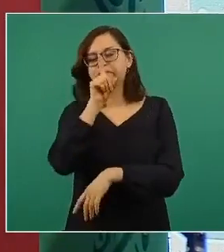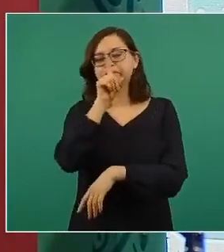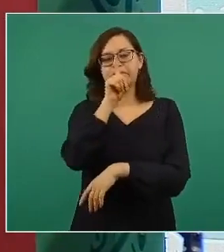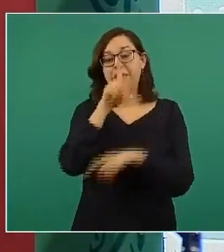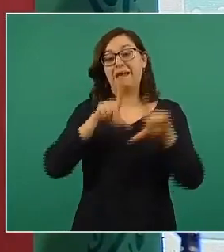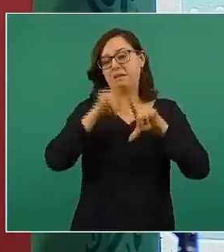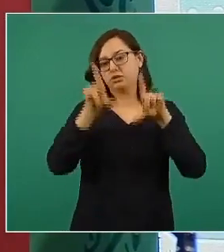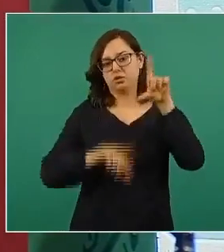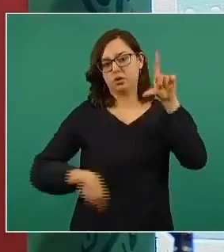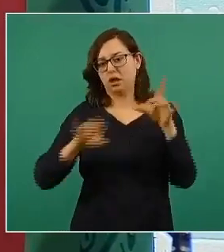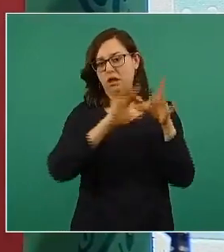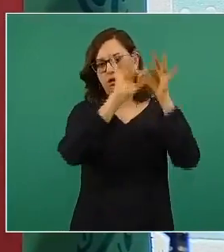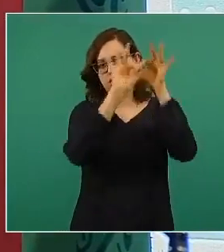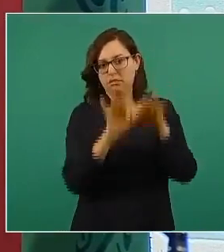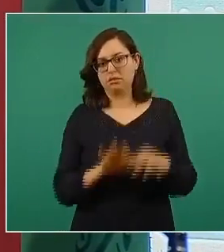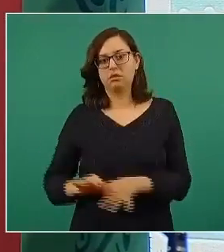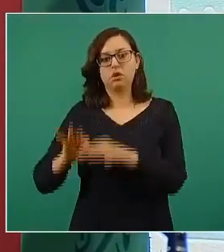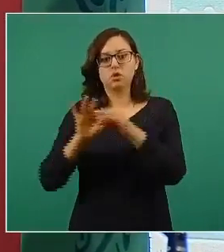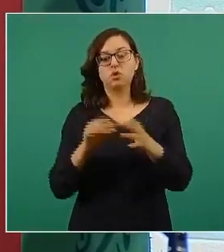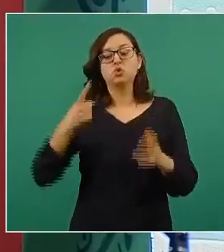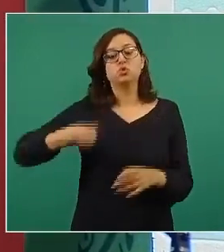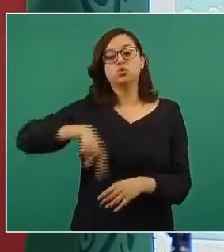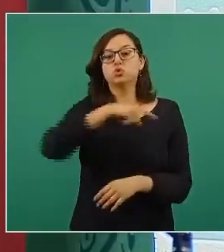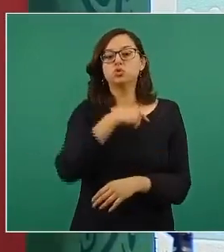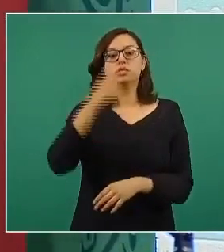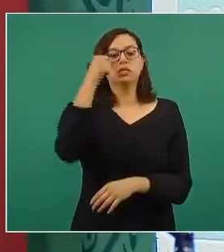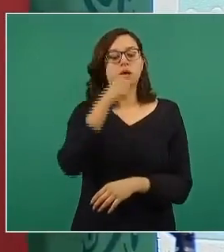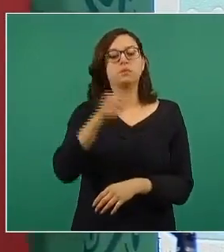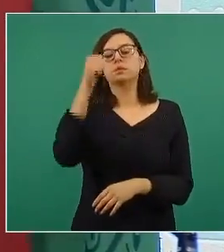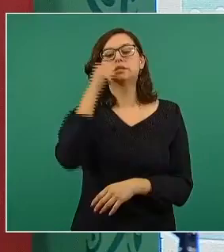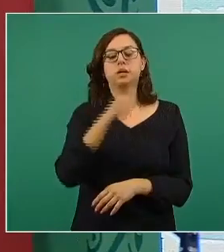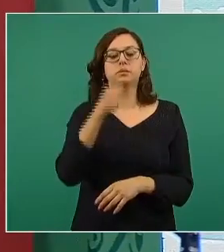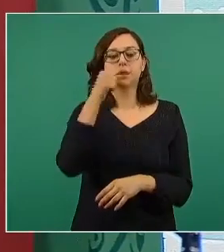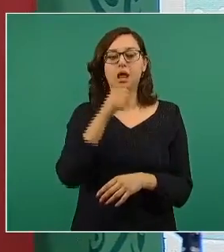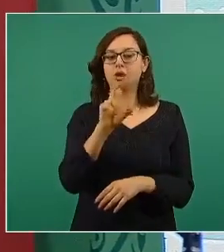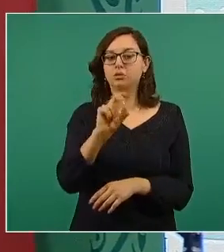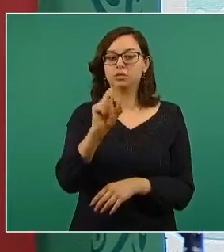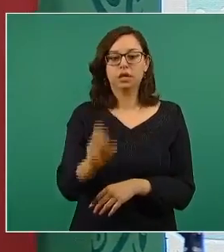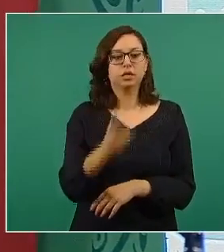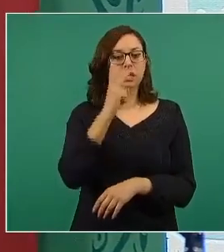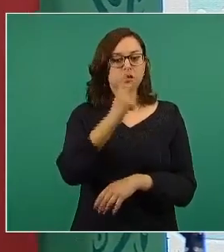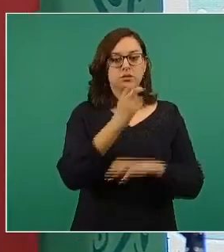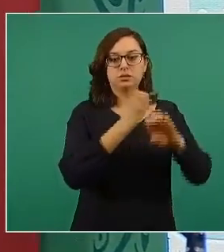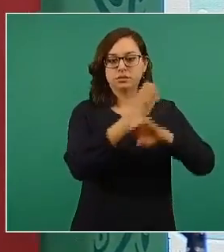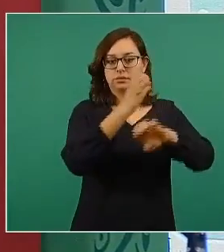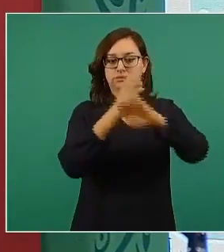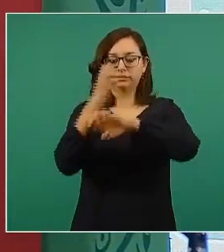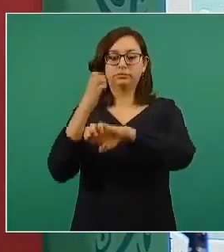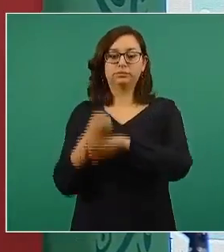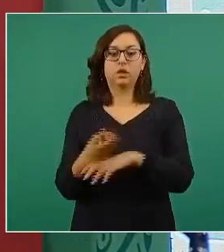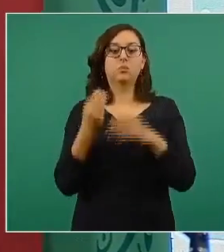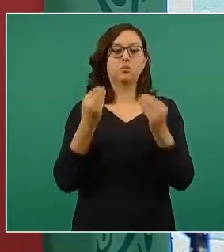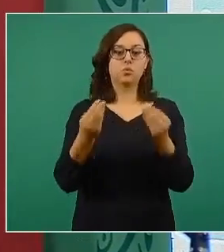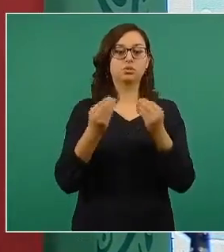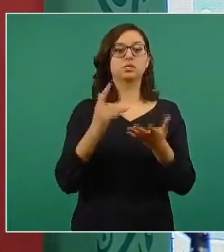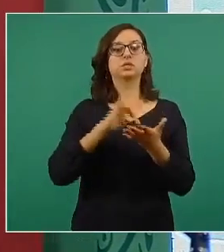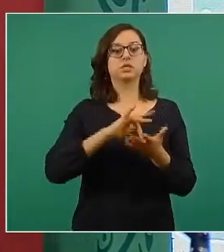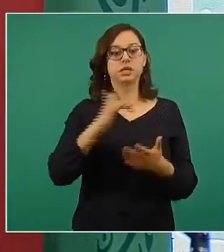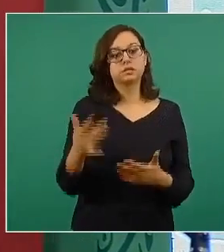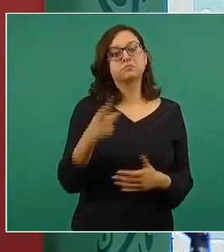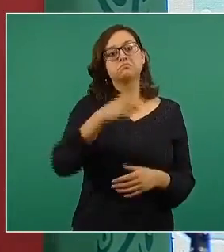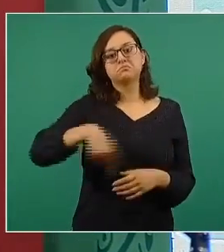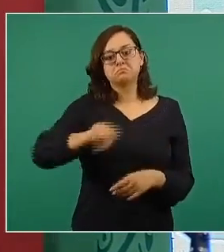como lo hacemos siempre, de manera muy enfática, las 32 entidades federativas, los 32 gobiernos han tenido una